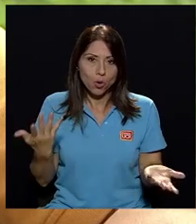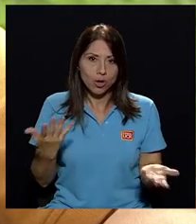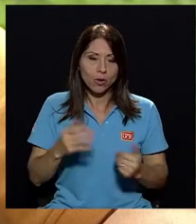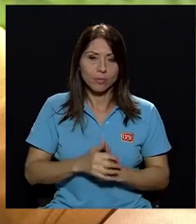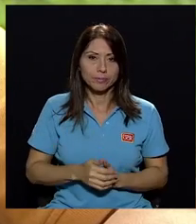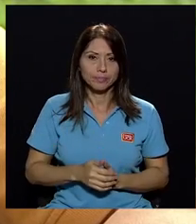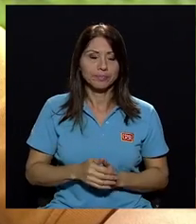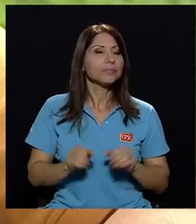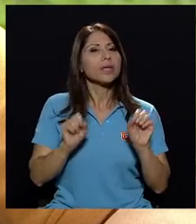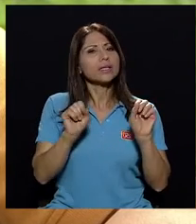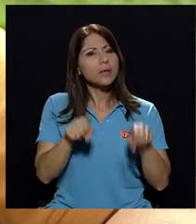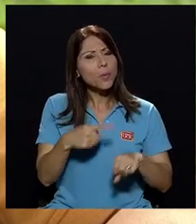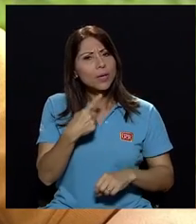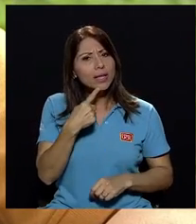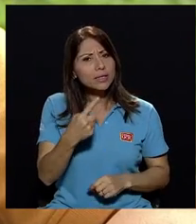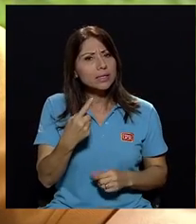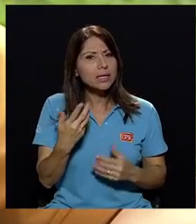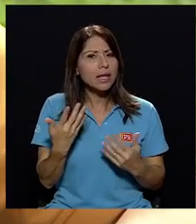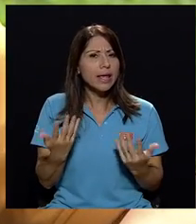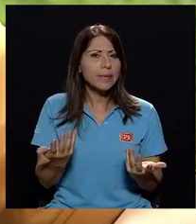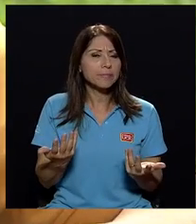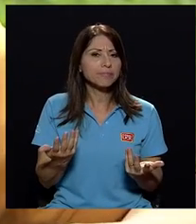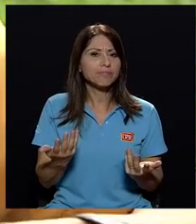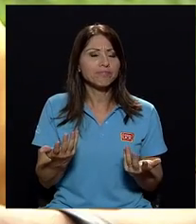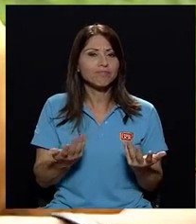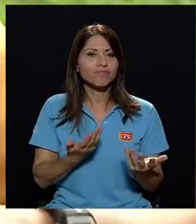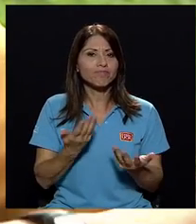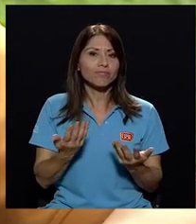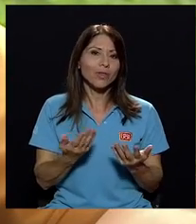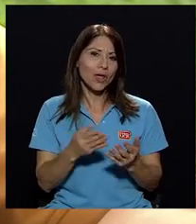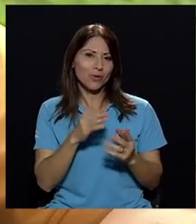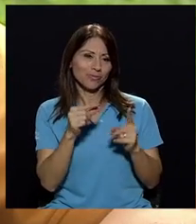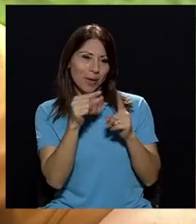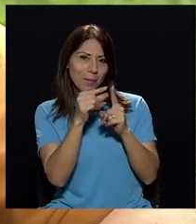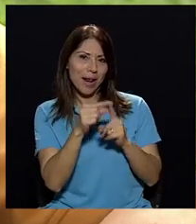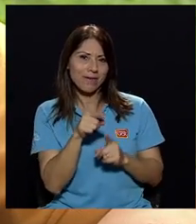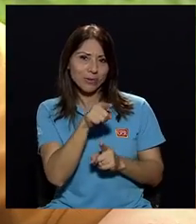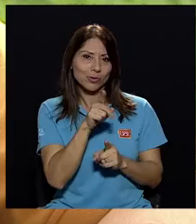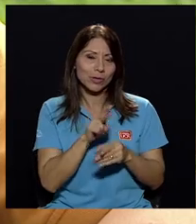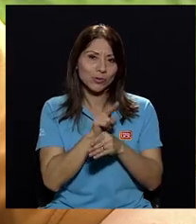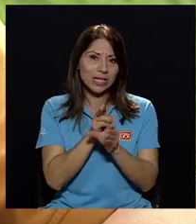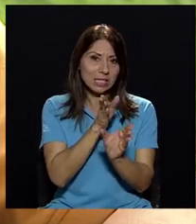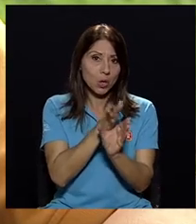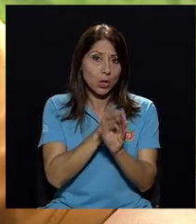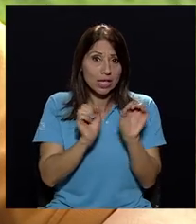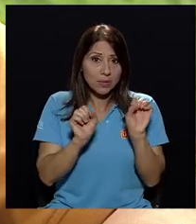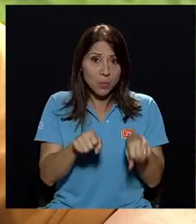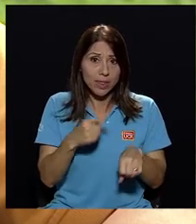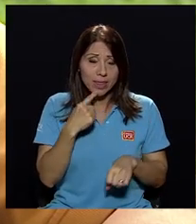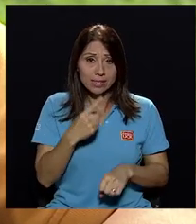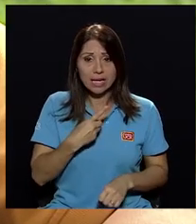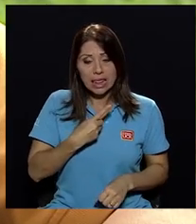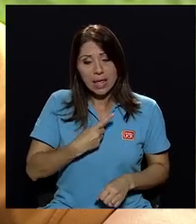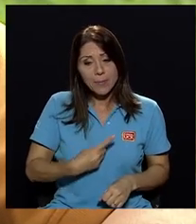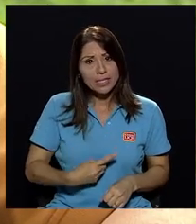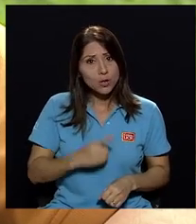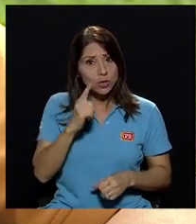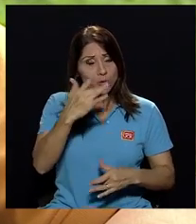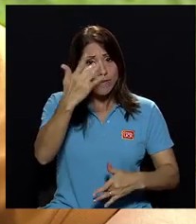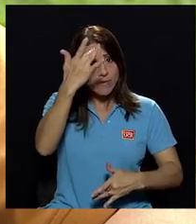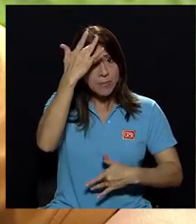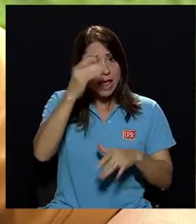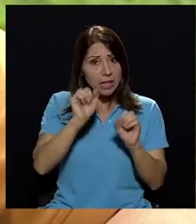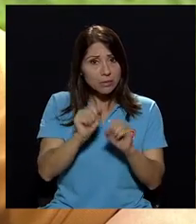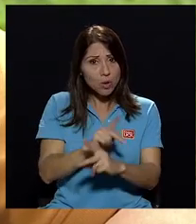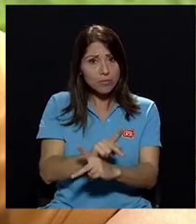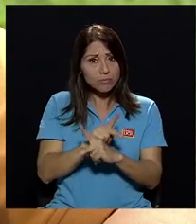y se puede decir que, o al menos en la jerga de ustedes de la psicología, ¿se puede decir que la depresión es una